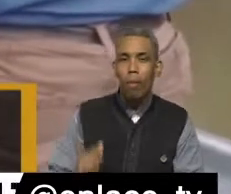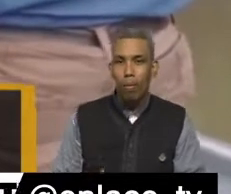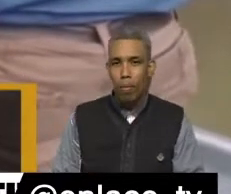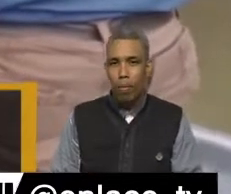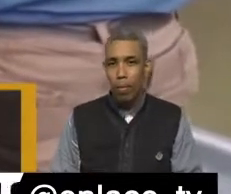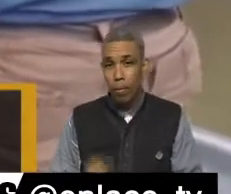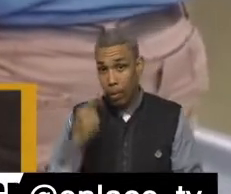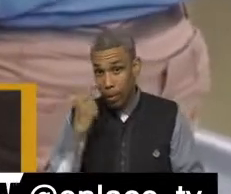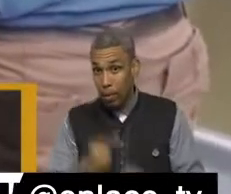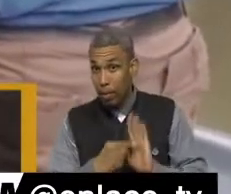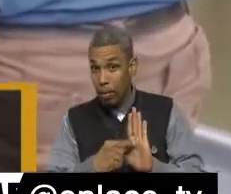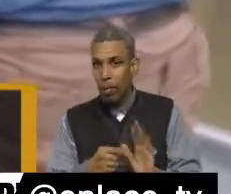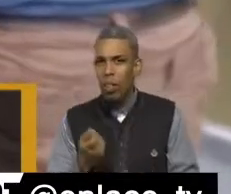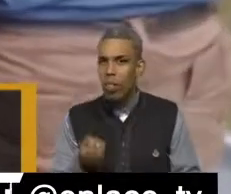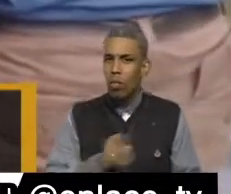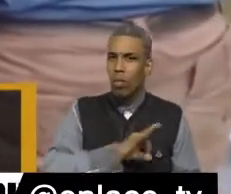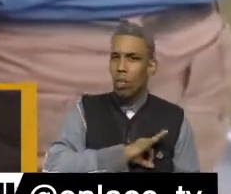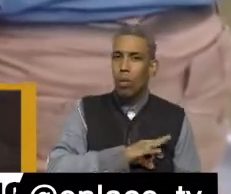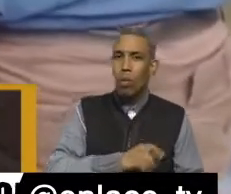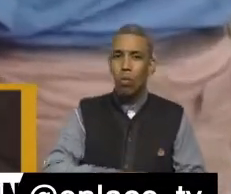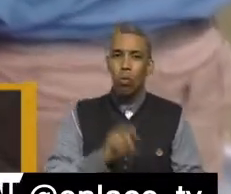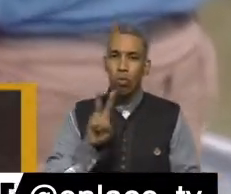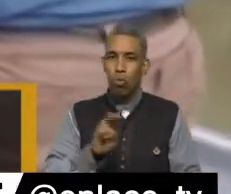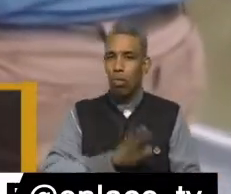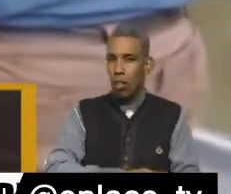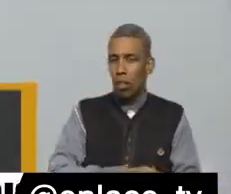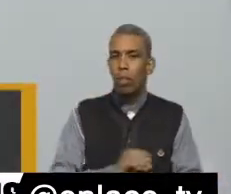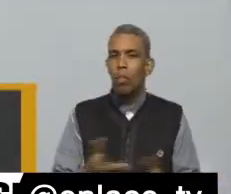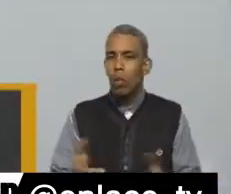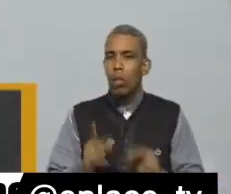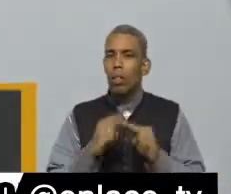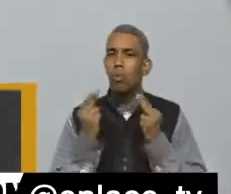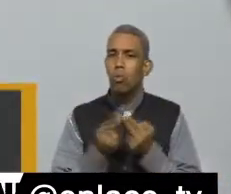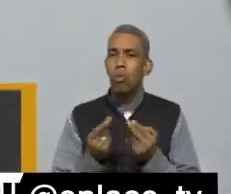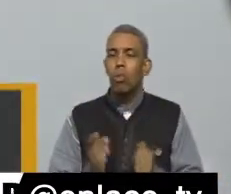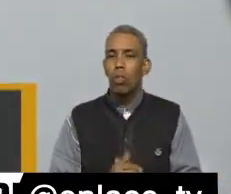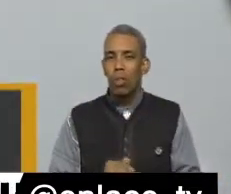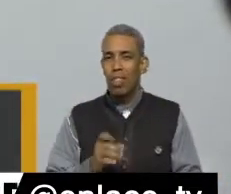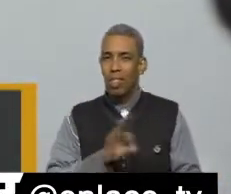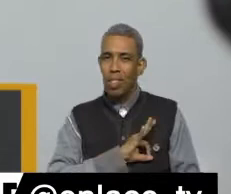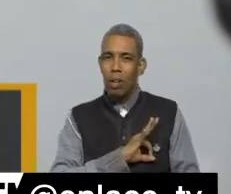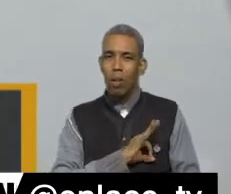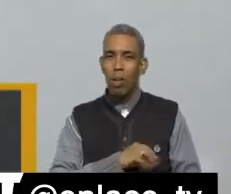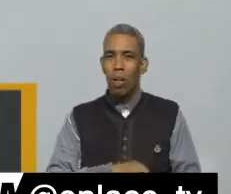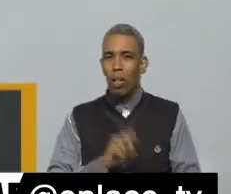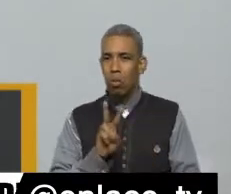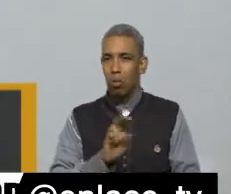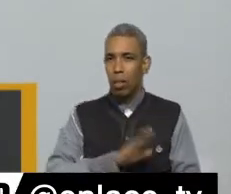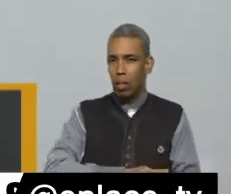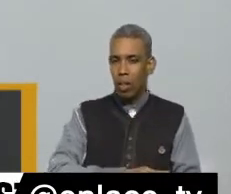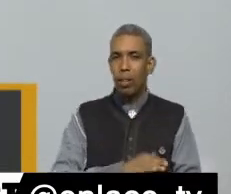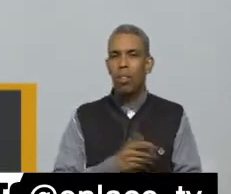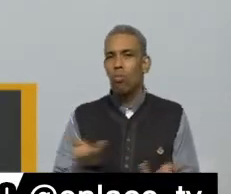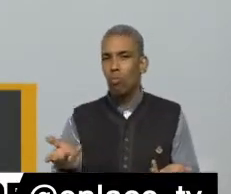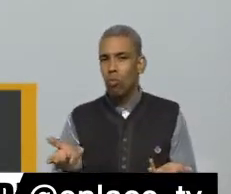este sábado a las 2 de la tarde en el auditorio del CPC. Lo que queremos es